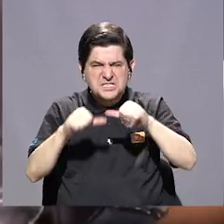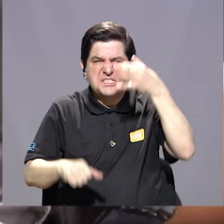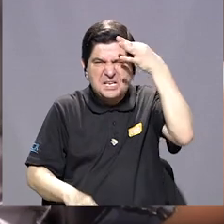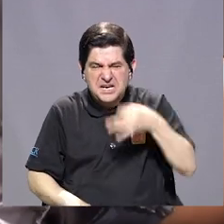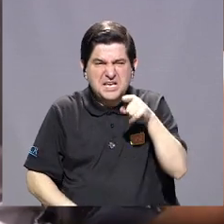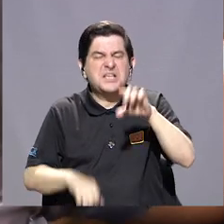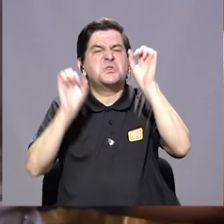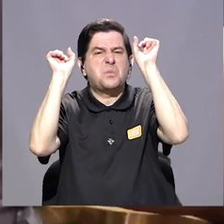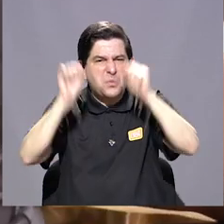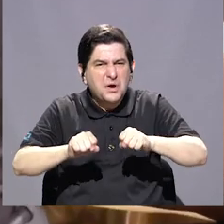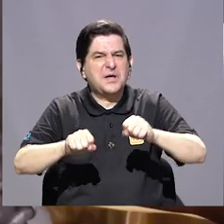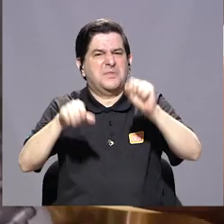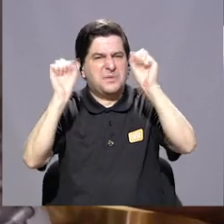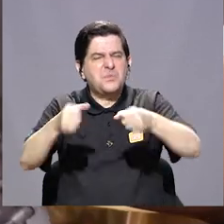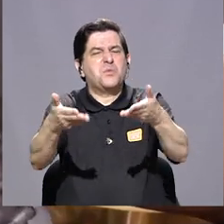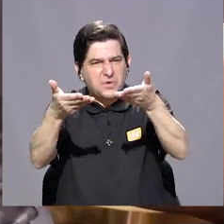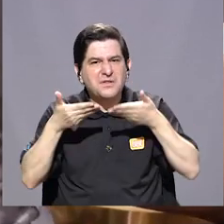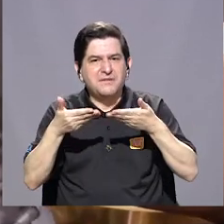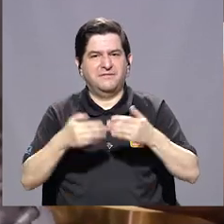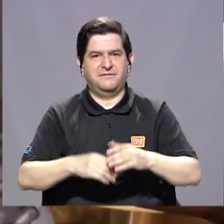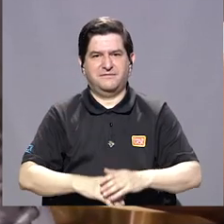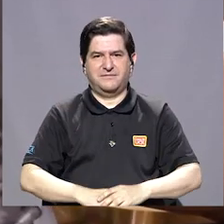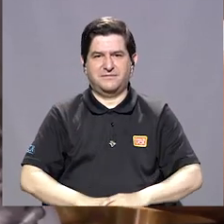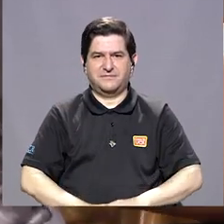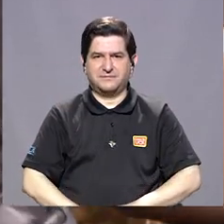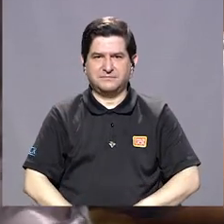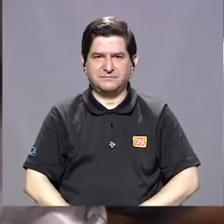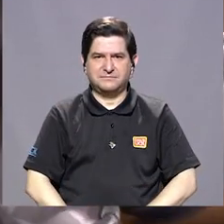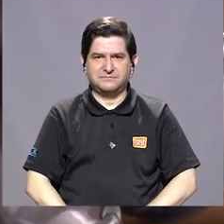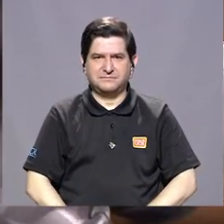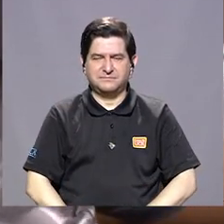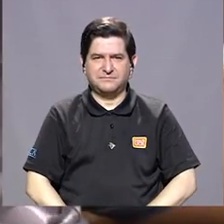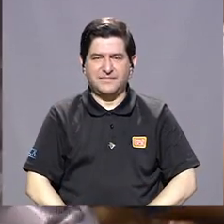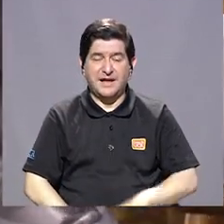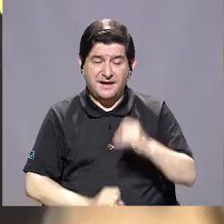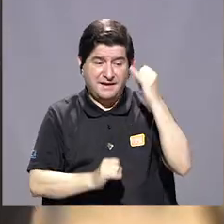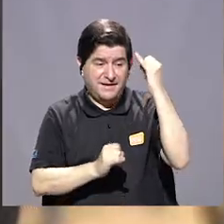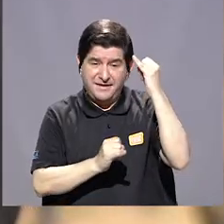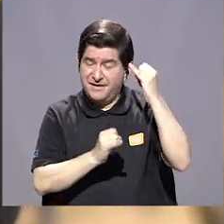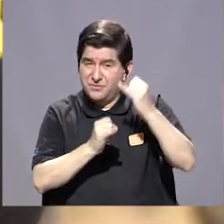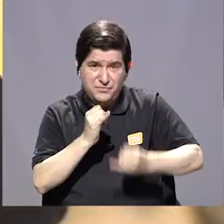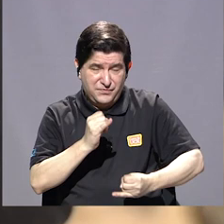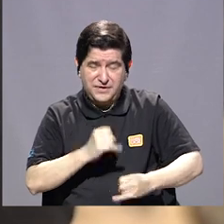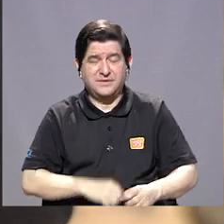lo dé, ¿verdad? Y entonces, Qué fuerte. en un final,